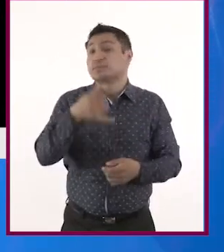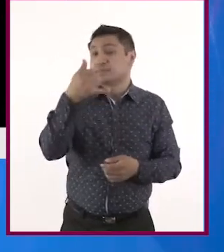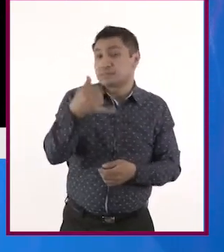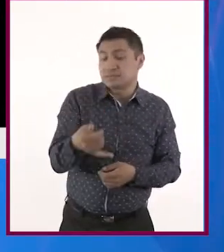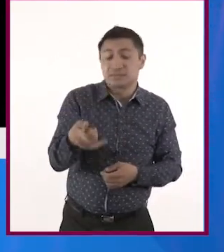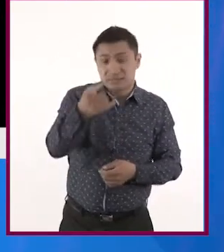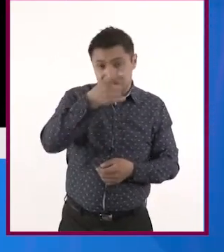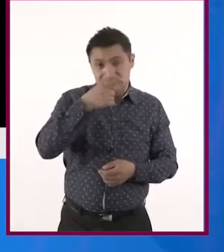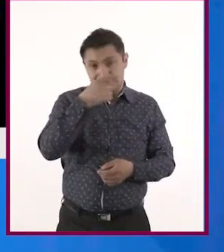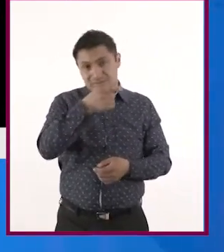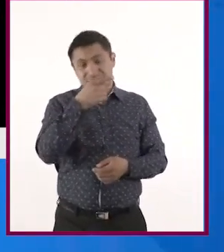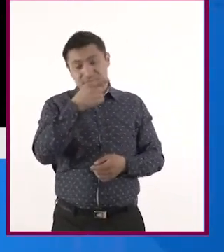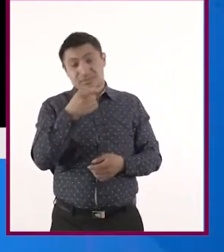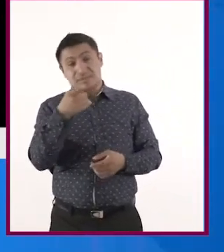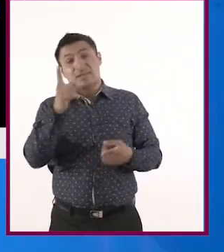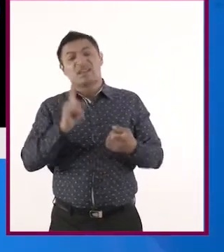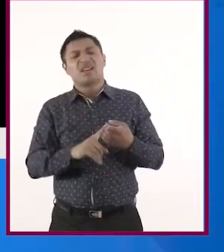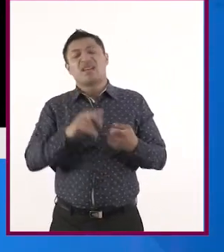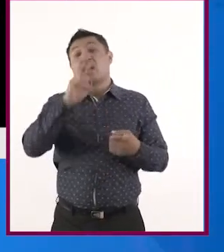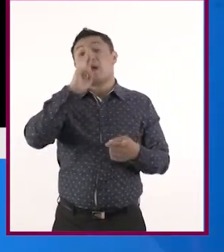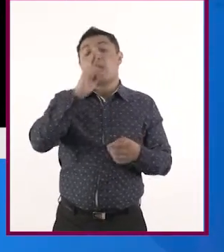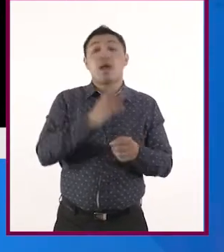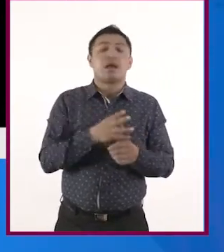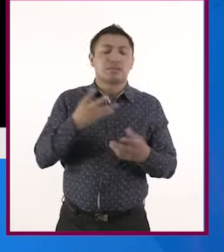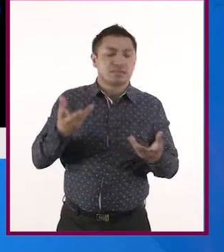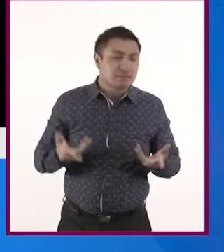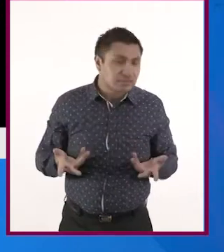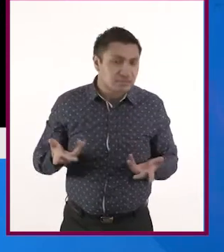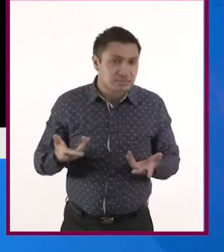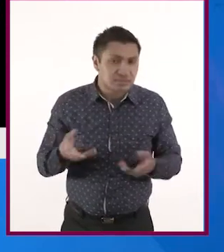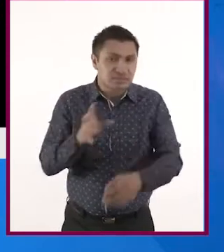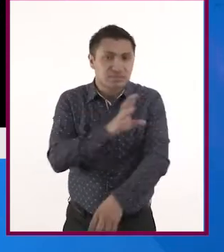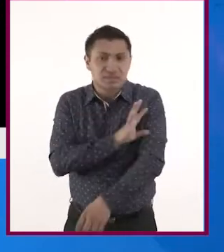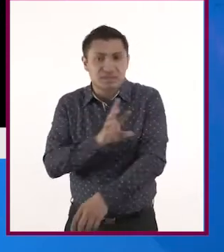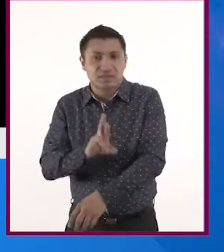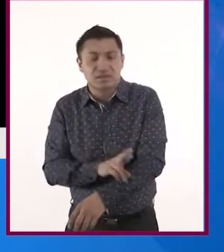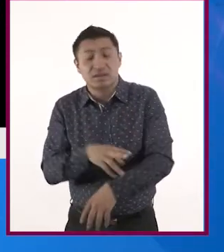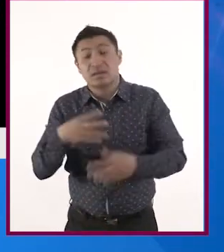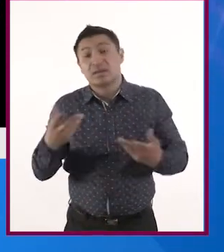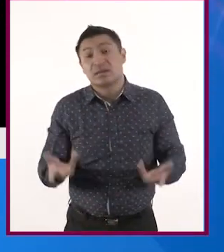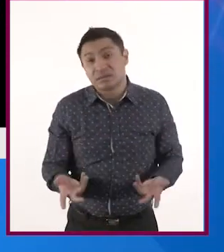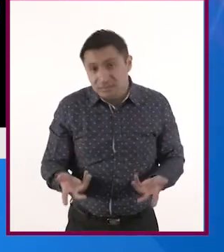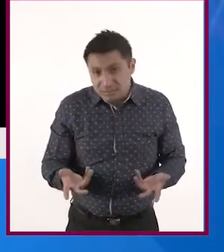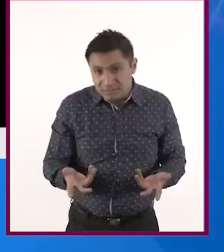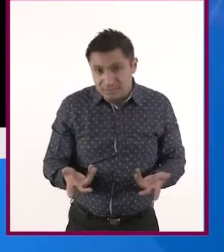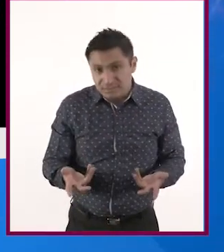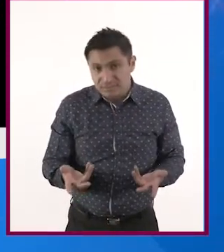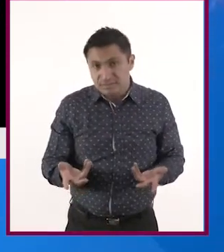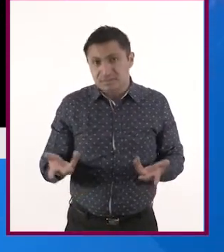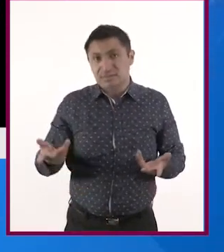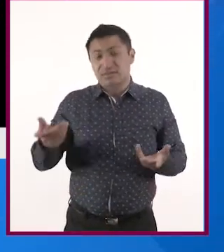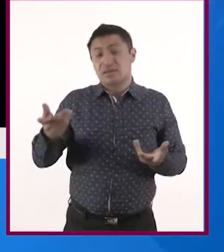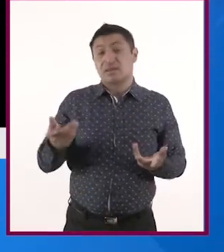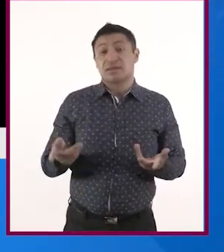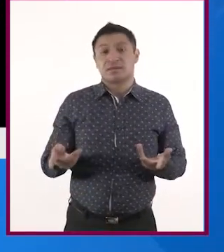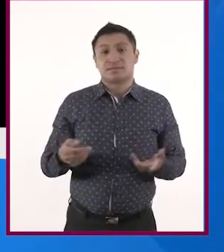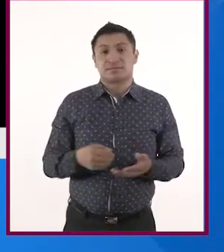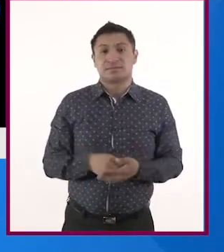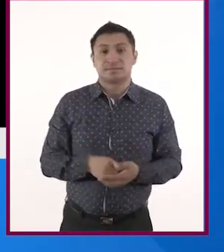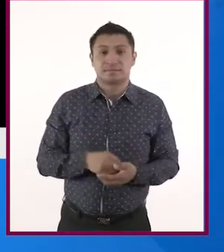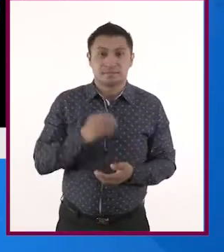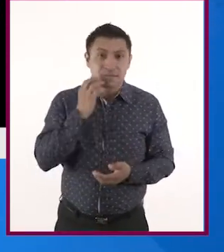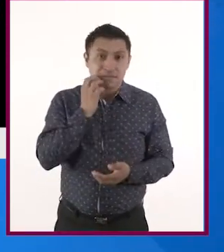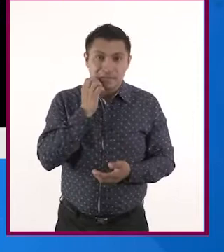quien está a cargo de toda la serie de coordinaciones que se dan en una, digamos, cascada